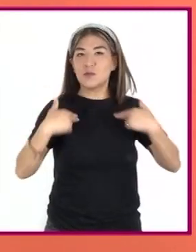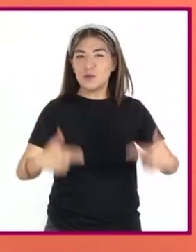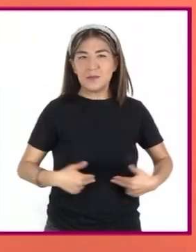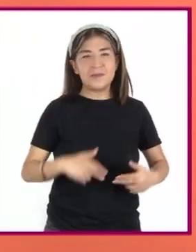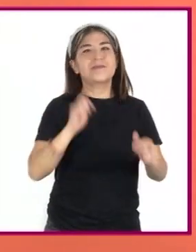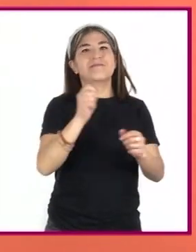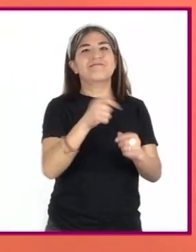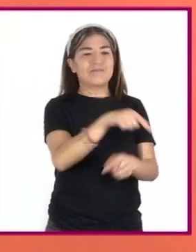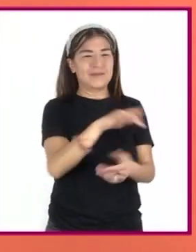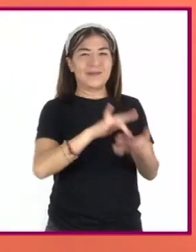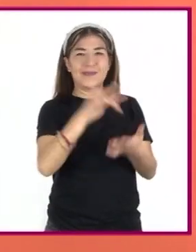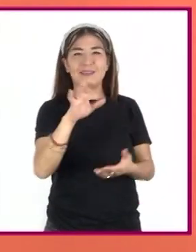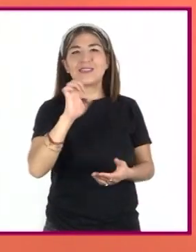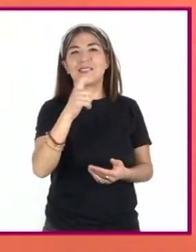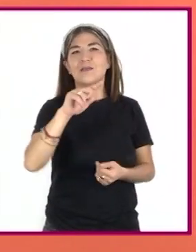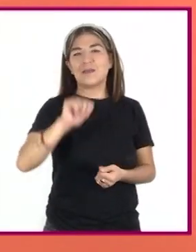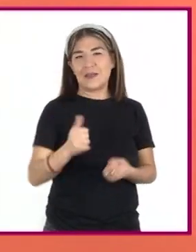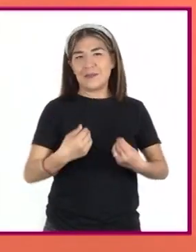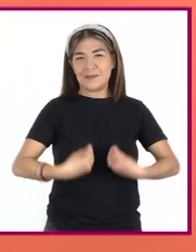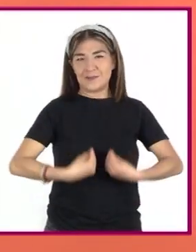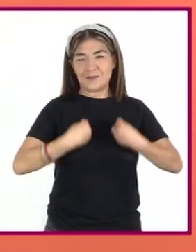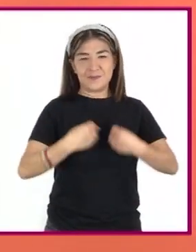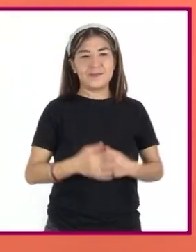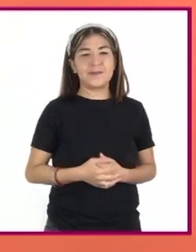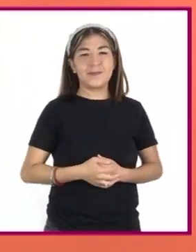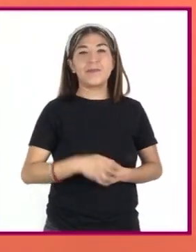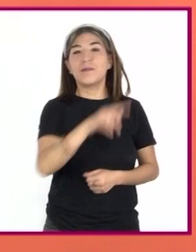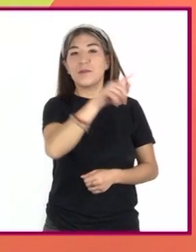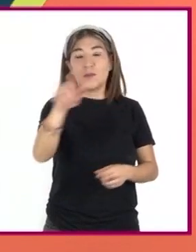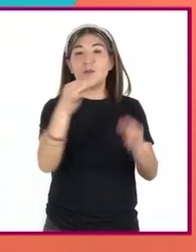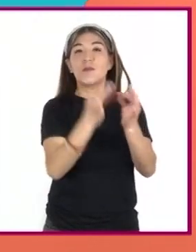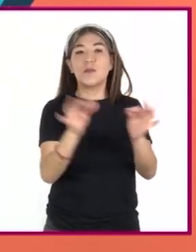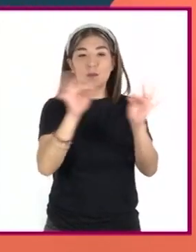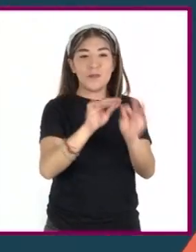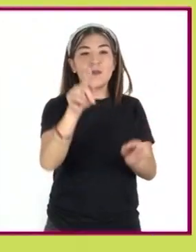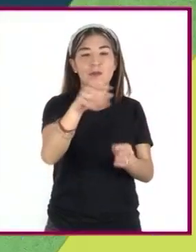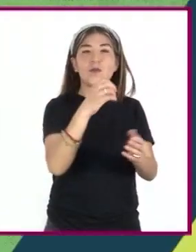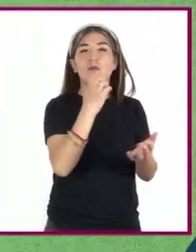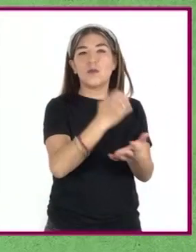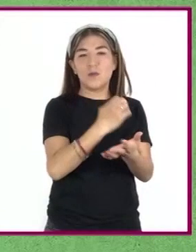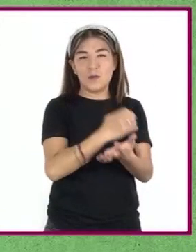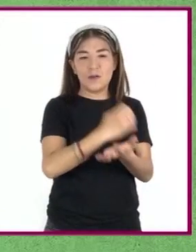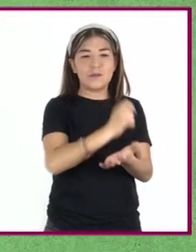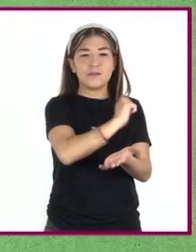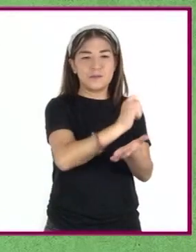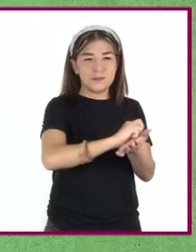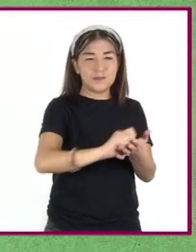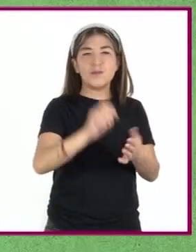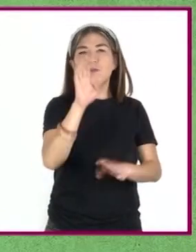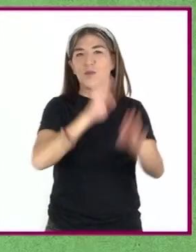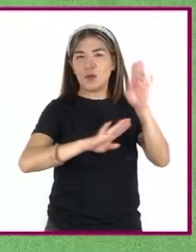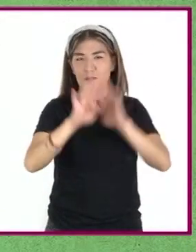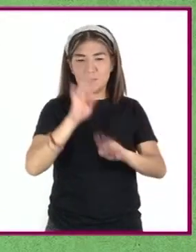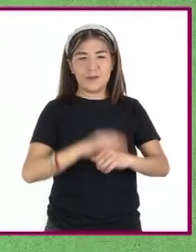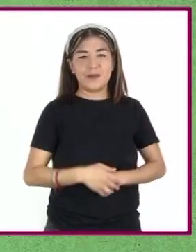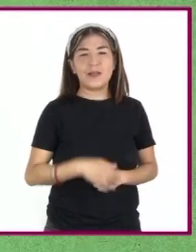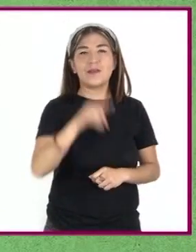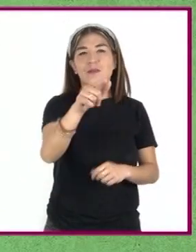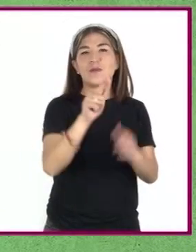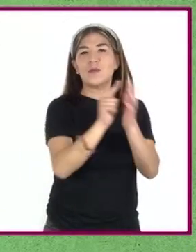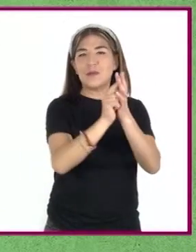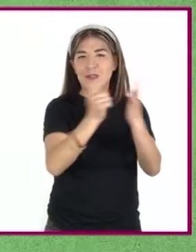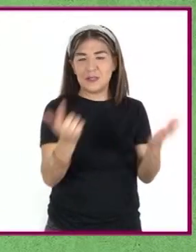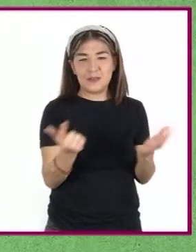Para realizar los apuntes de la sesión, es importante que tengan a la mano cuaderno de biología, libro de